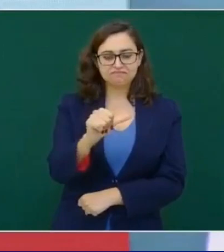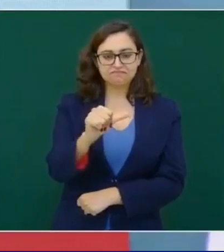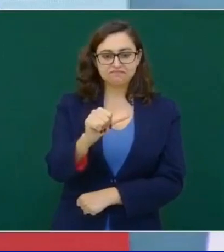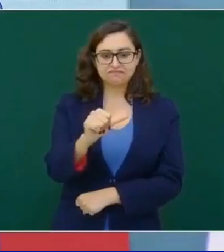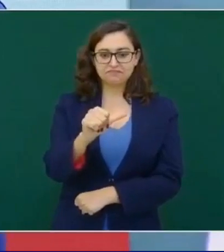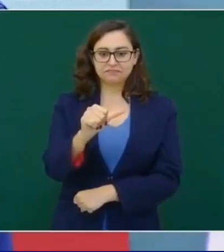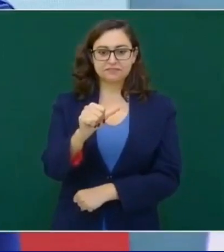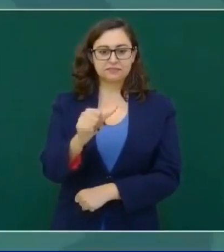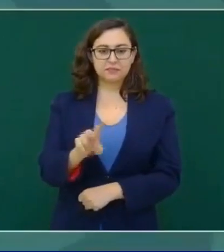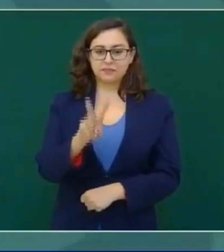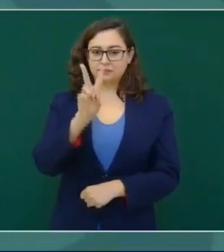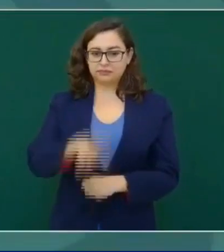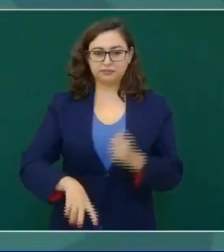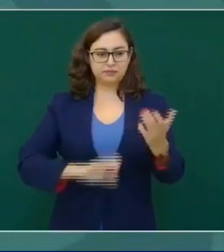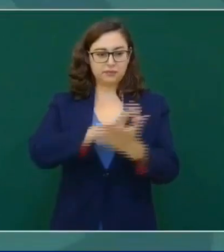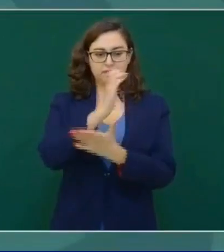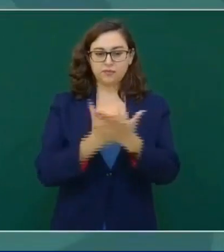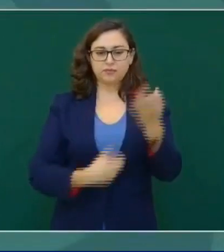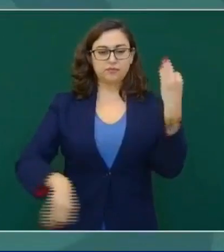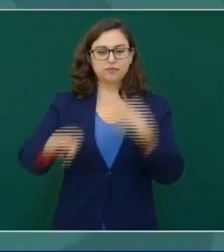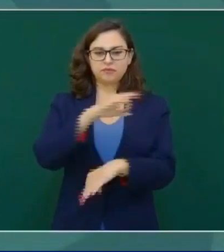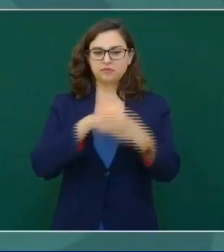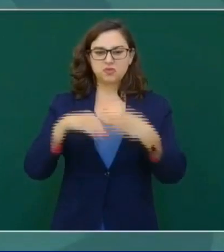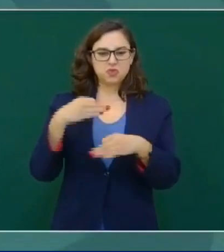era muy autoritario todo.